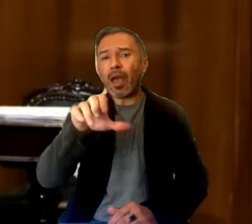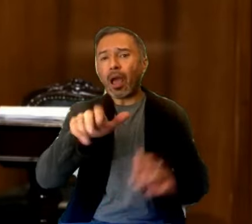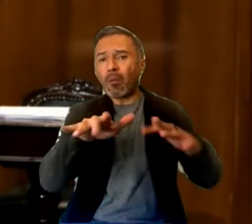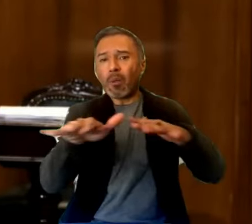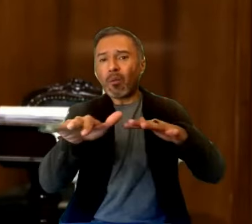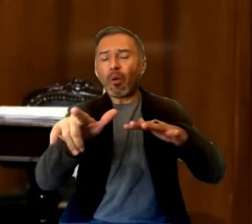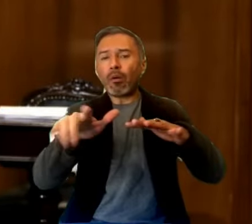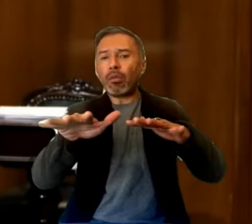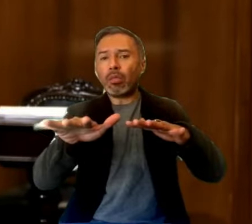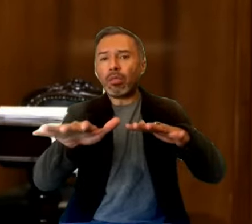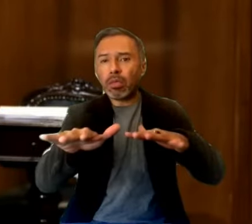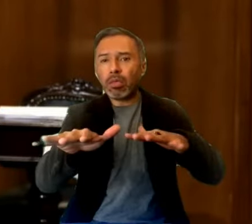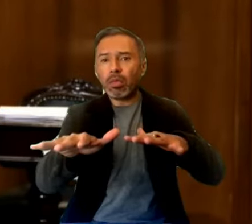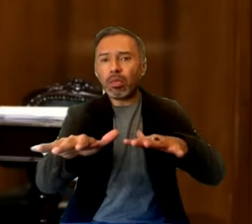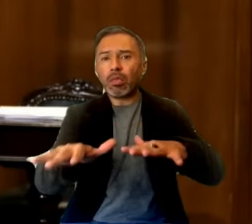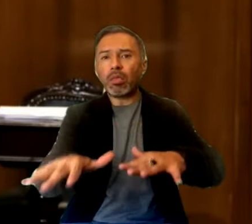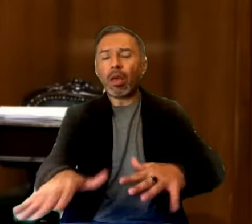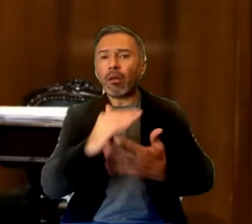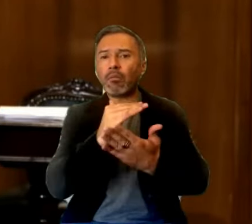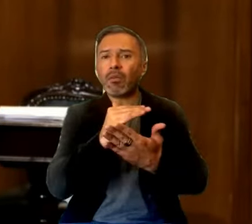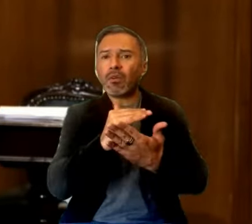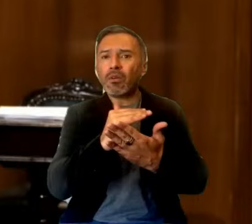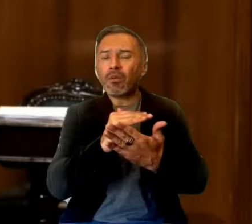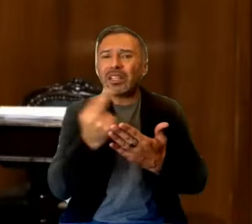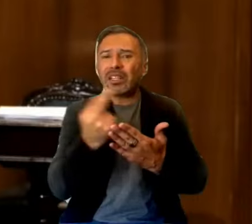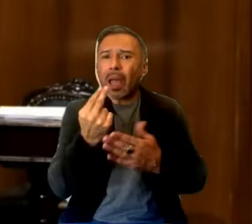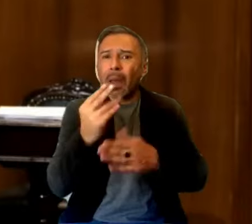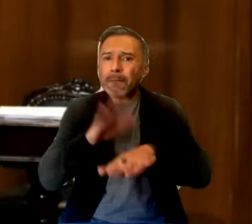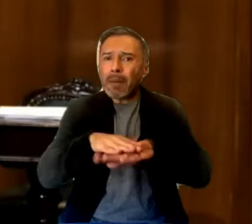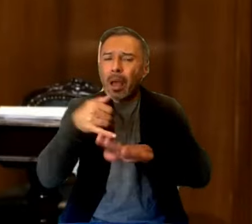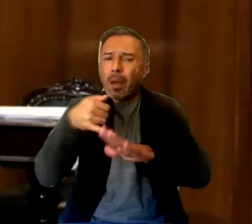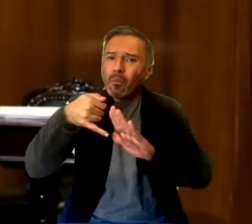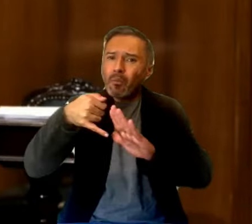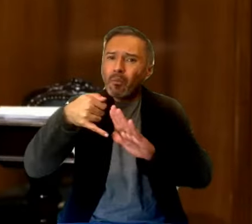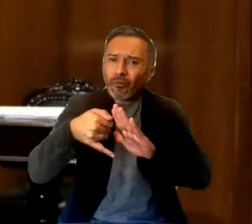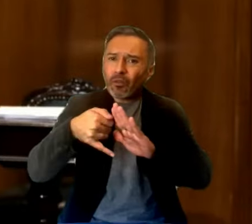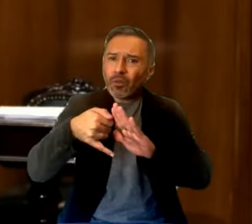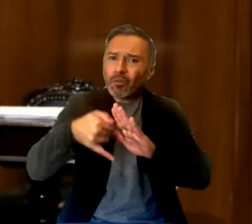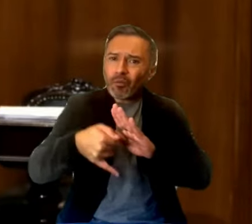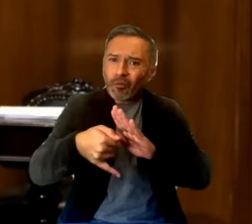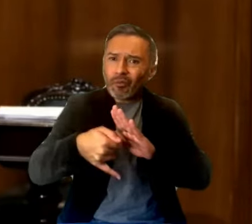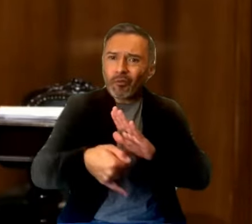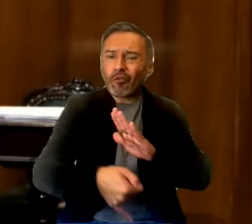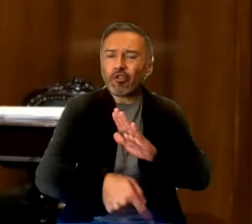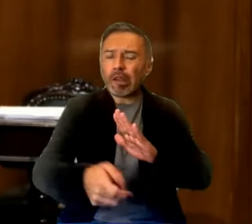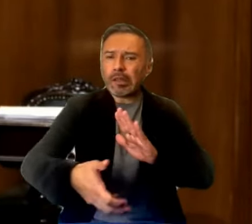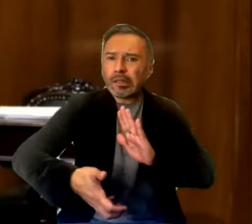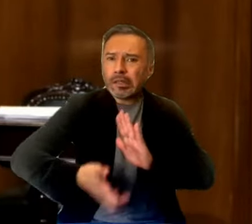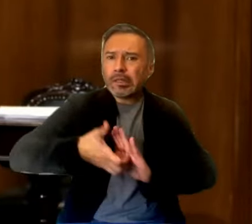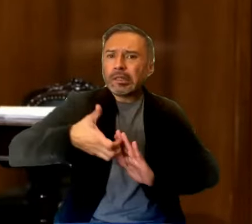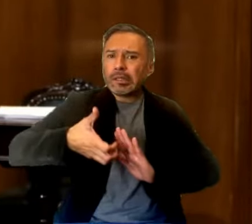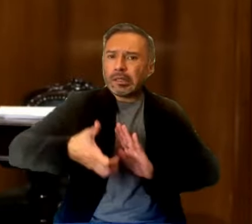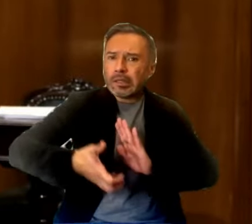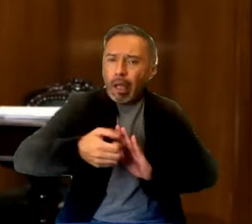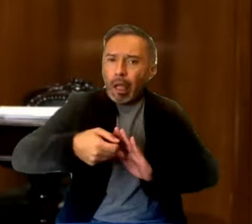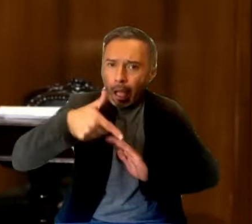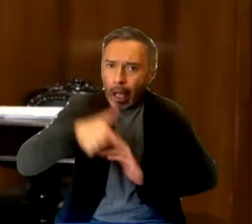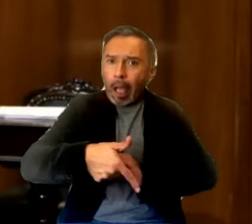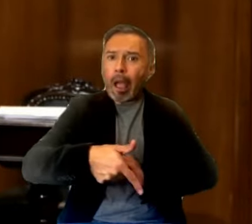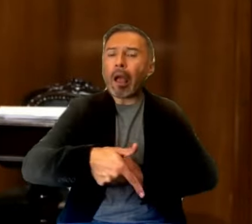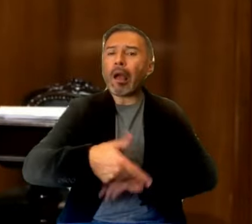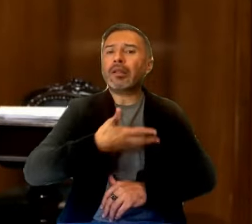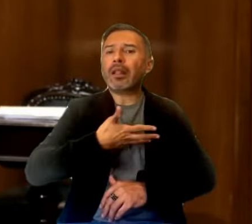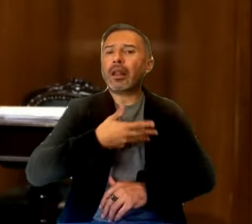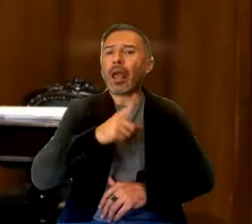más profundo para encontrar agua en los pozos. Y se han ido tomando acciones,